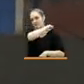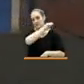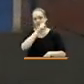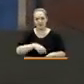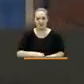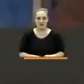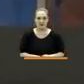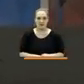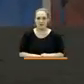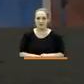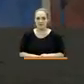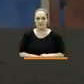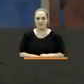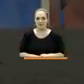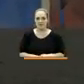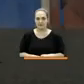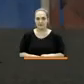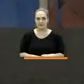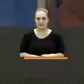para que sea más fácil.